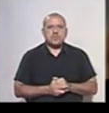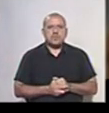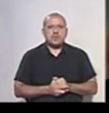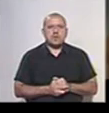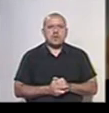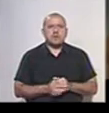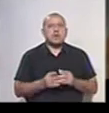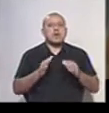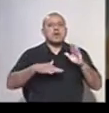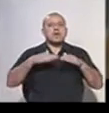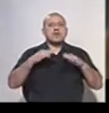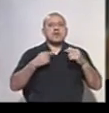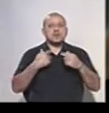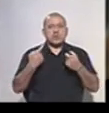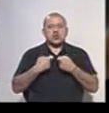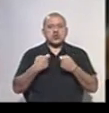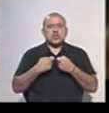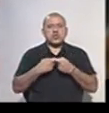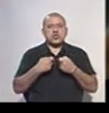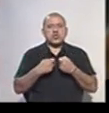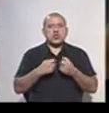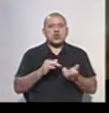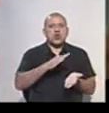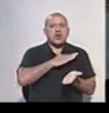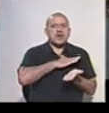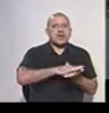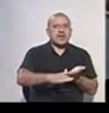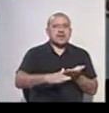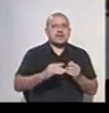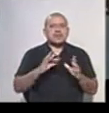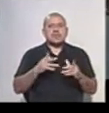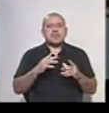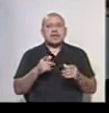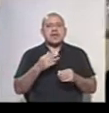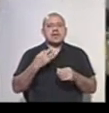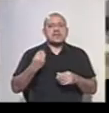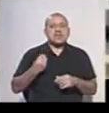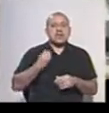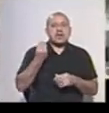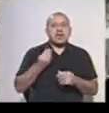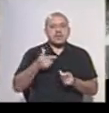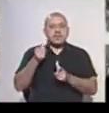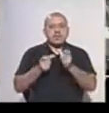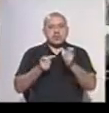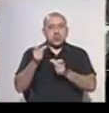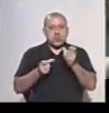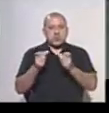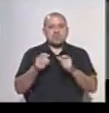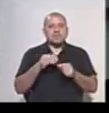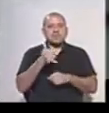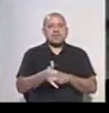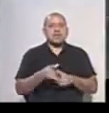Bueno, ADES es una asociación honoraria de salvamentos marítimos y fluviales que ya tiene más de 60